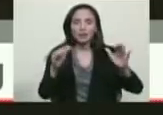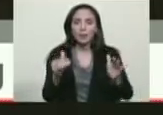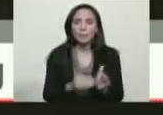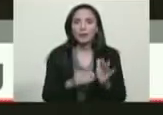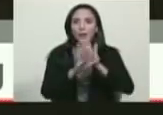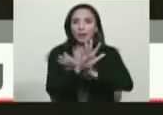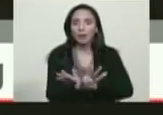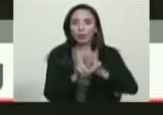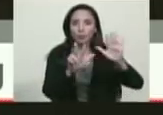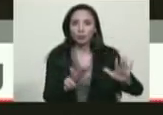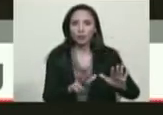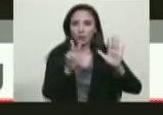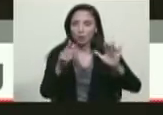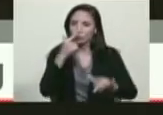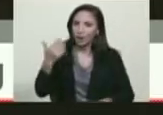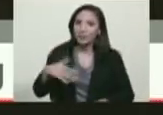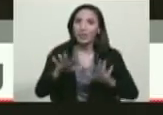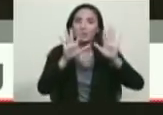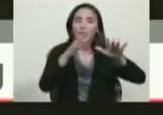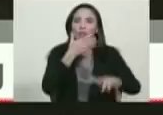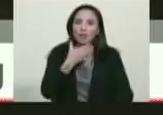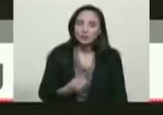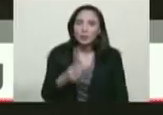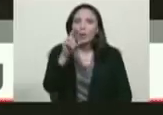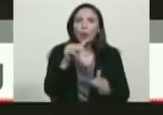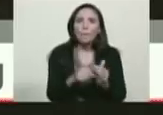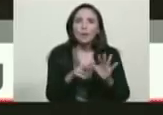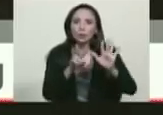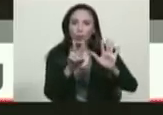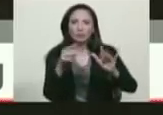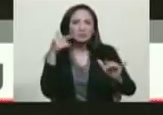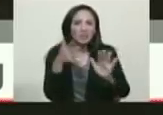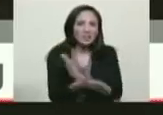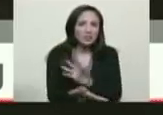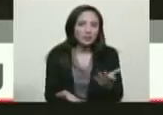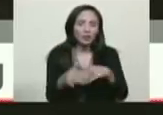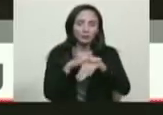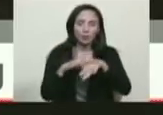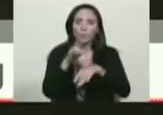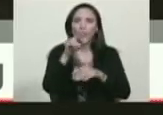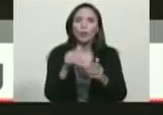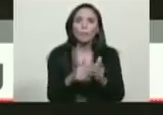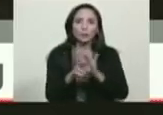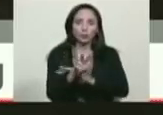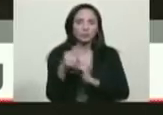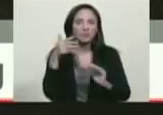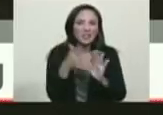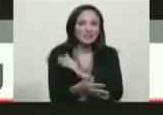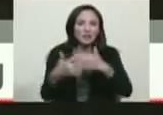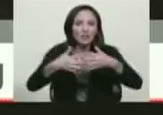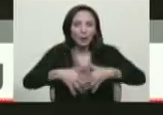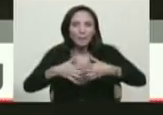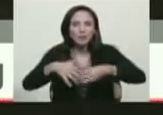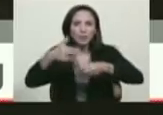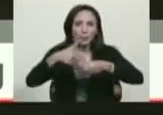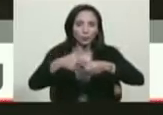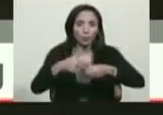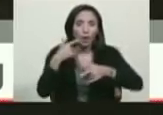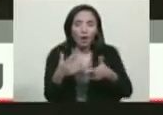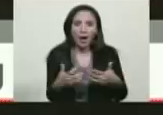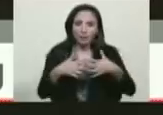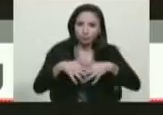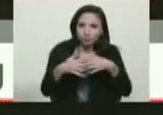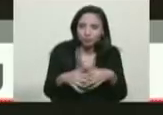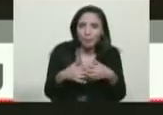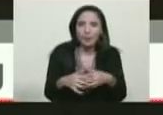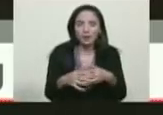37.588, de fecha 10 de diciembre de 2002, es una empresa estatal bajo la forma de sociedad anónima para cumplir y ejecutar